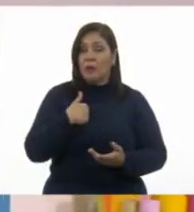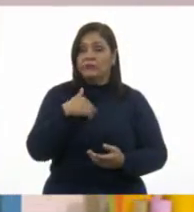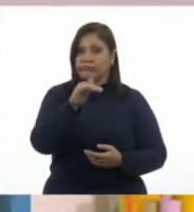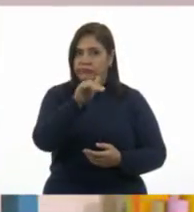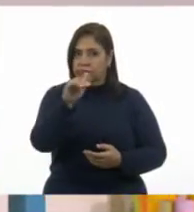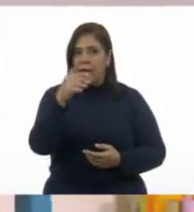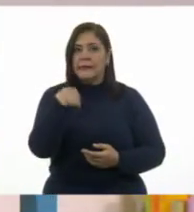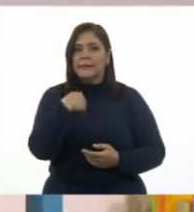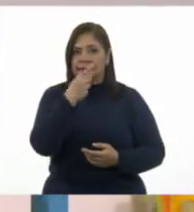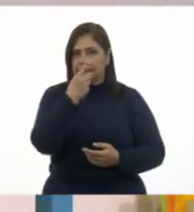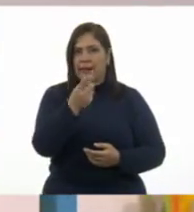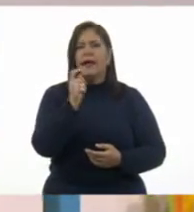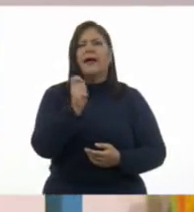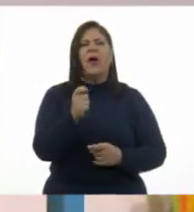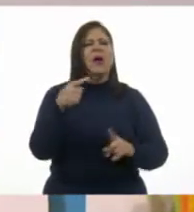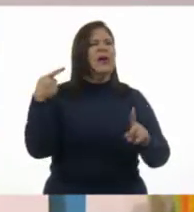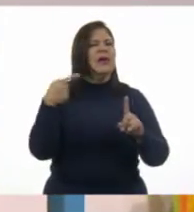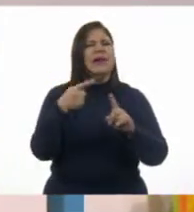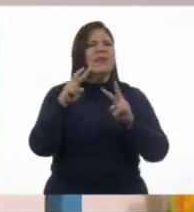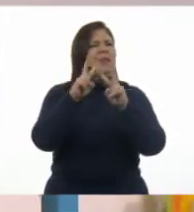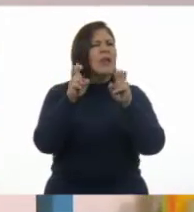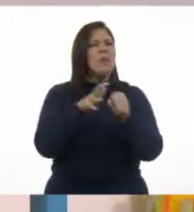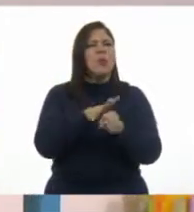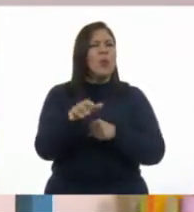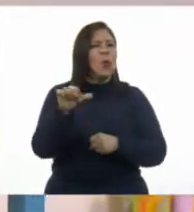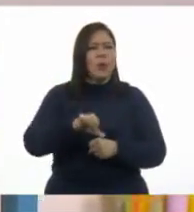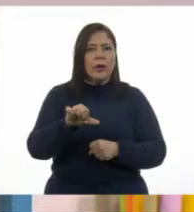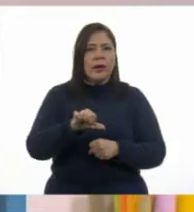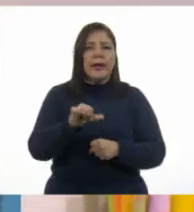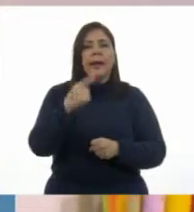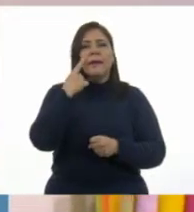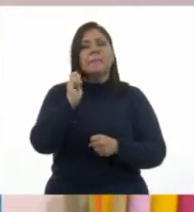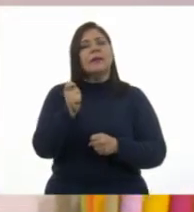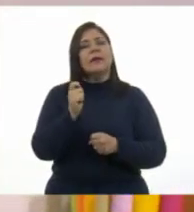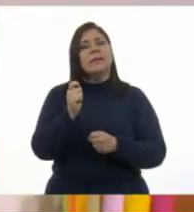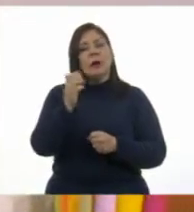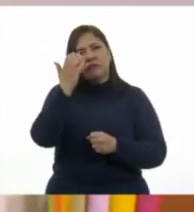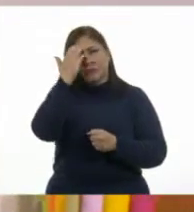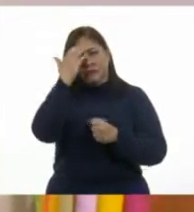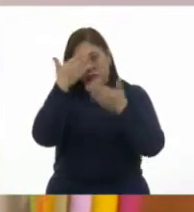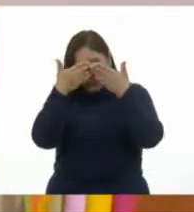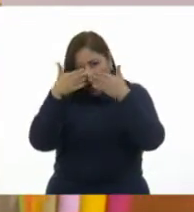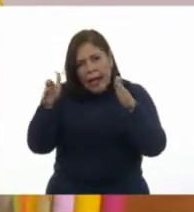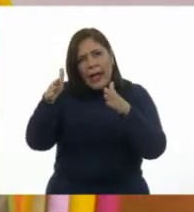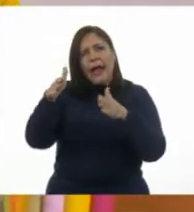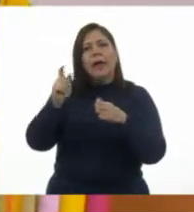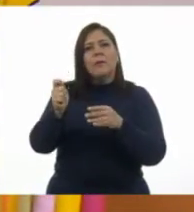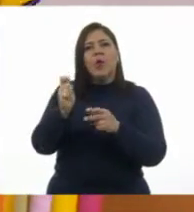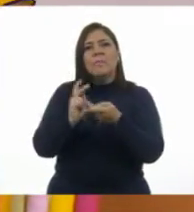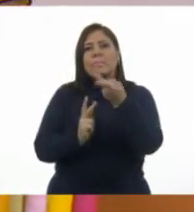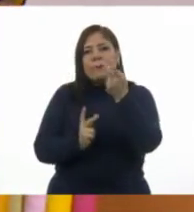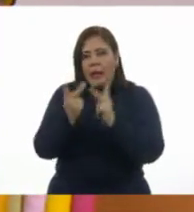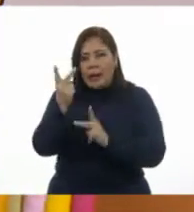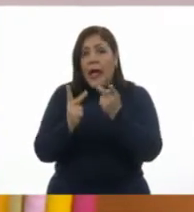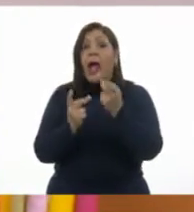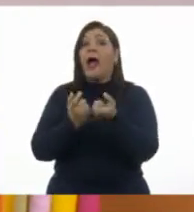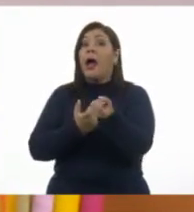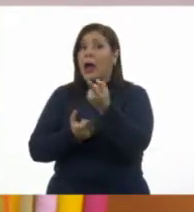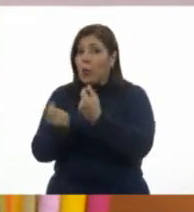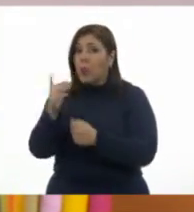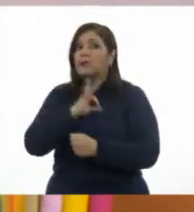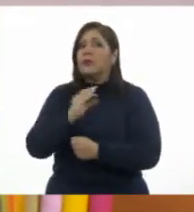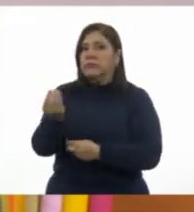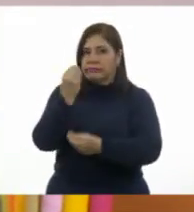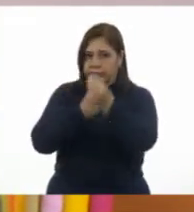que hoy vamos a hablar sobre las plantas. Vamos a conocer algunas comestibles y no